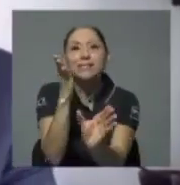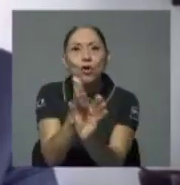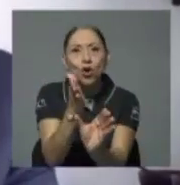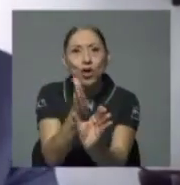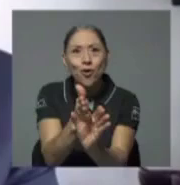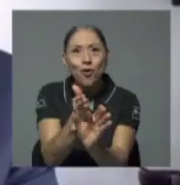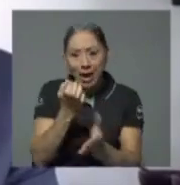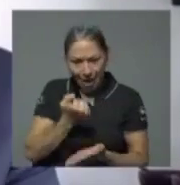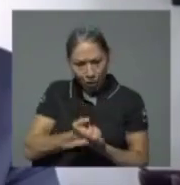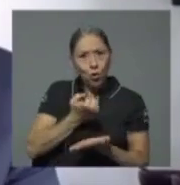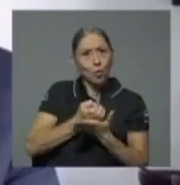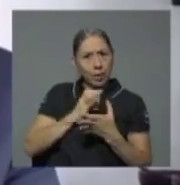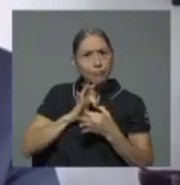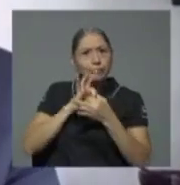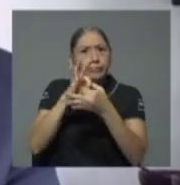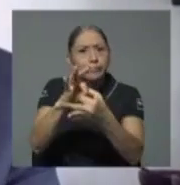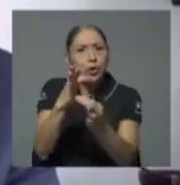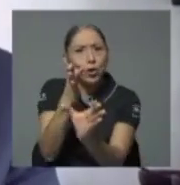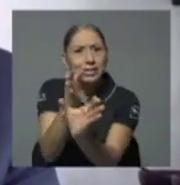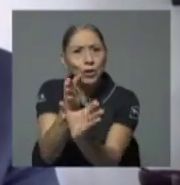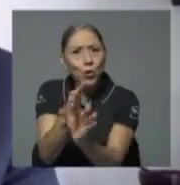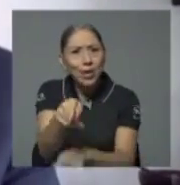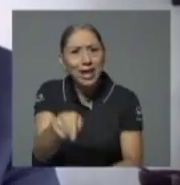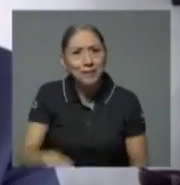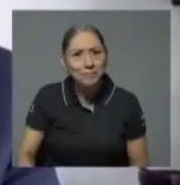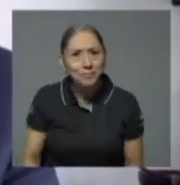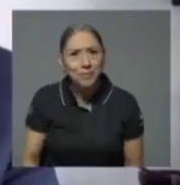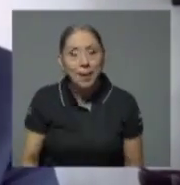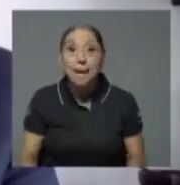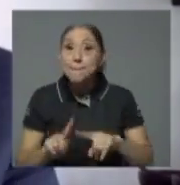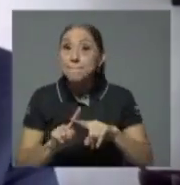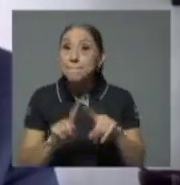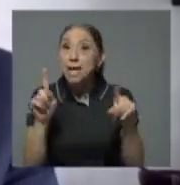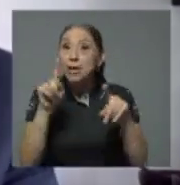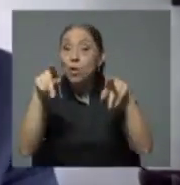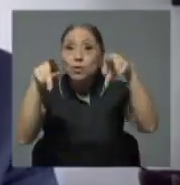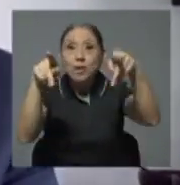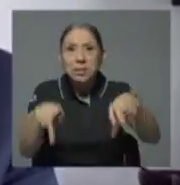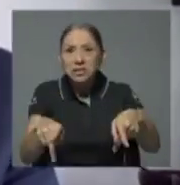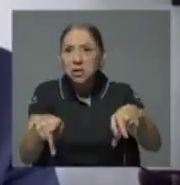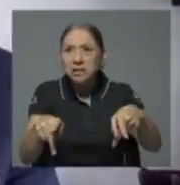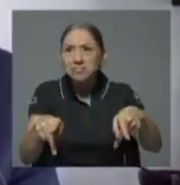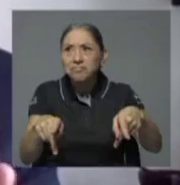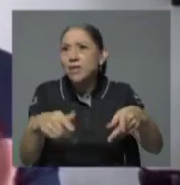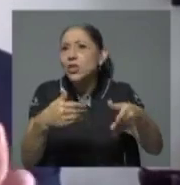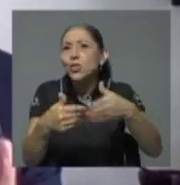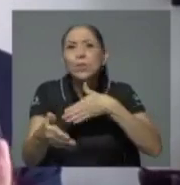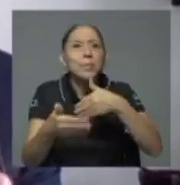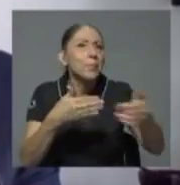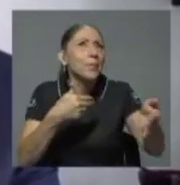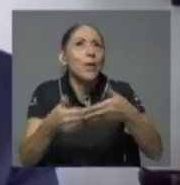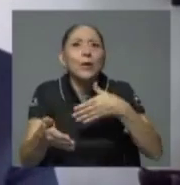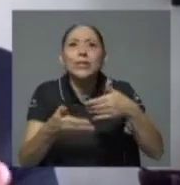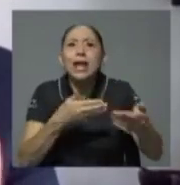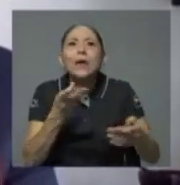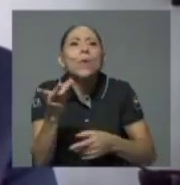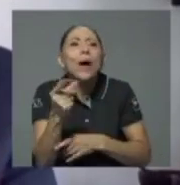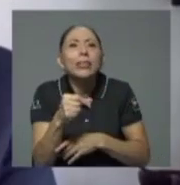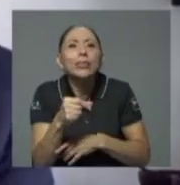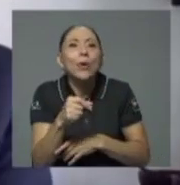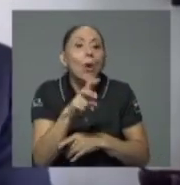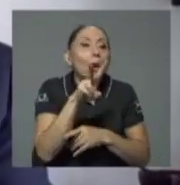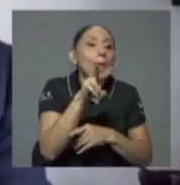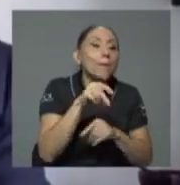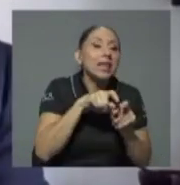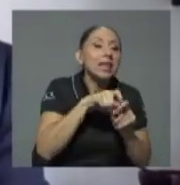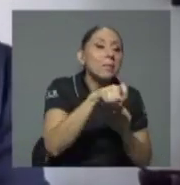con la psicología, pero cuando una persona, no importa el tamaño, sean 20 metros cuadrados, 40